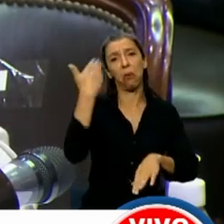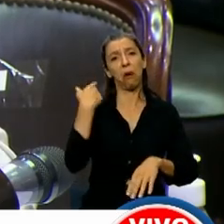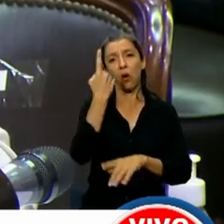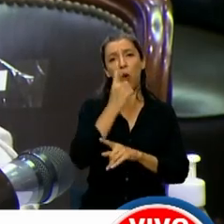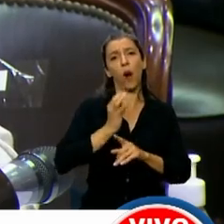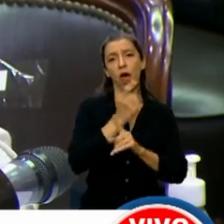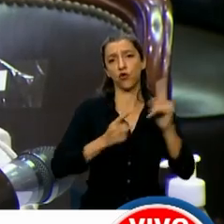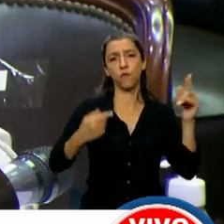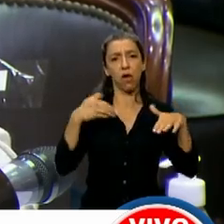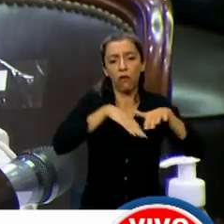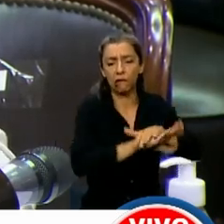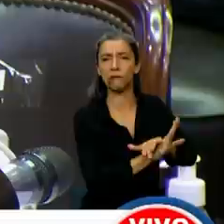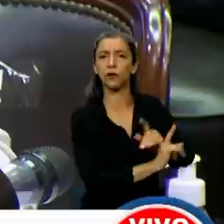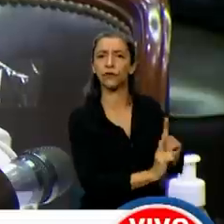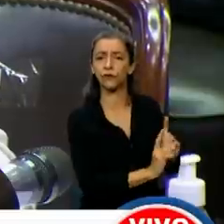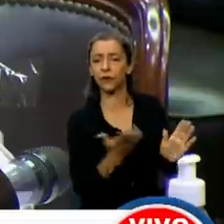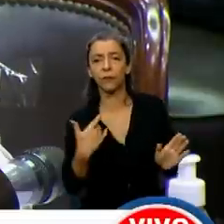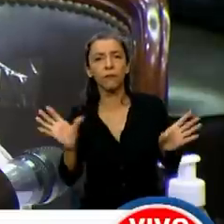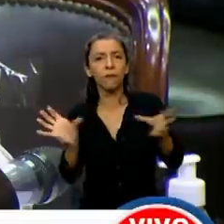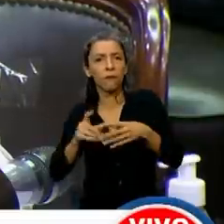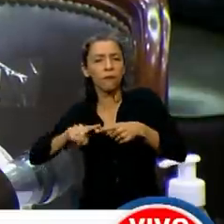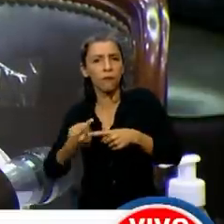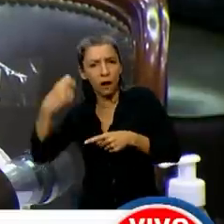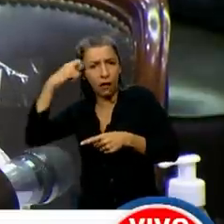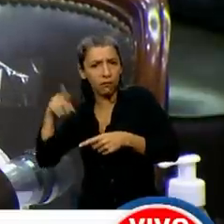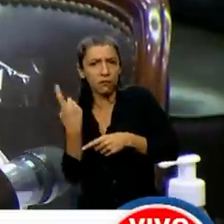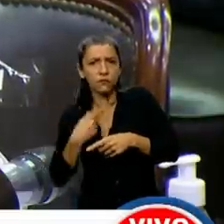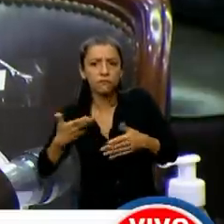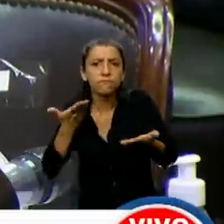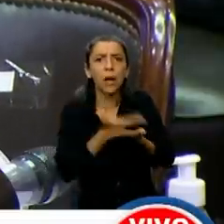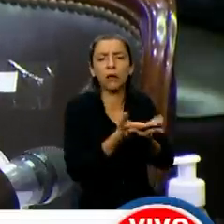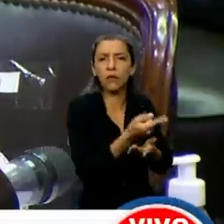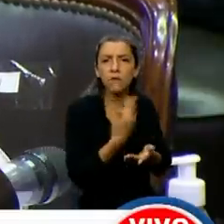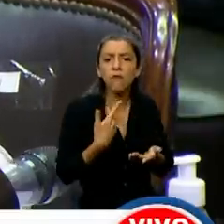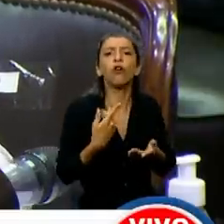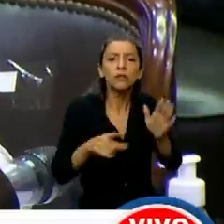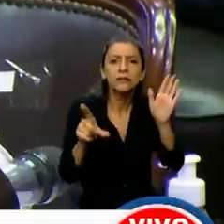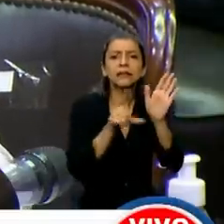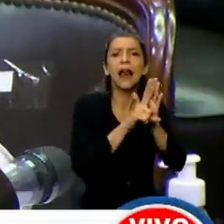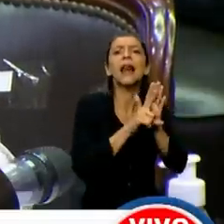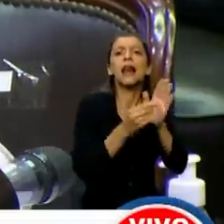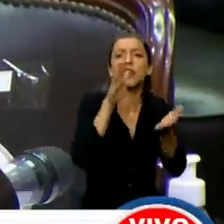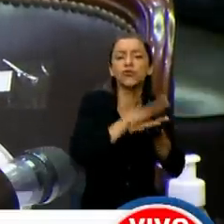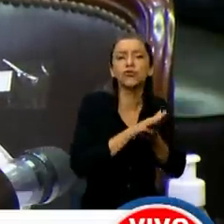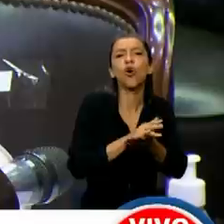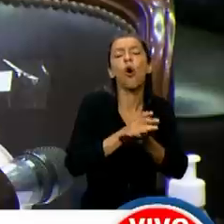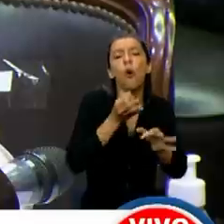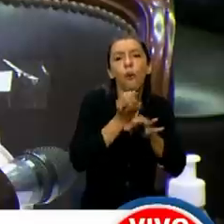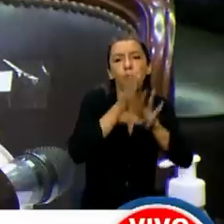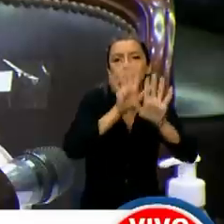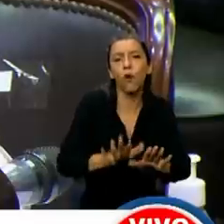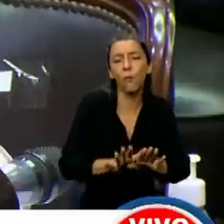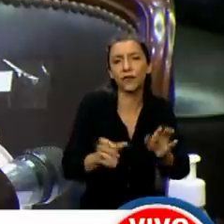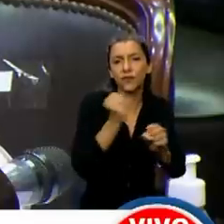venimos impulsando con los diputados radicales para poder tener una ley de formación laboral continua y lamentablemente el